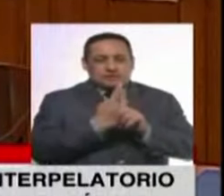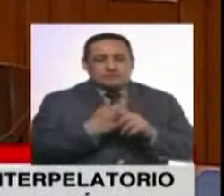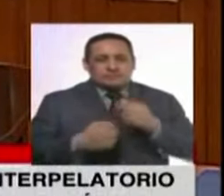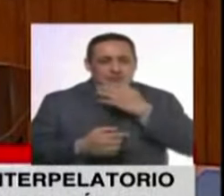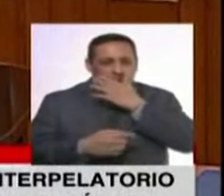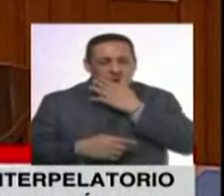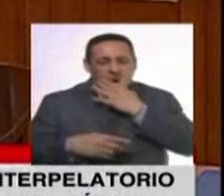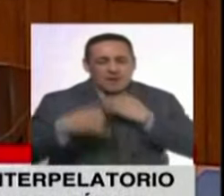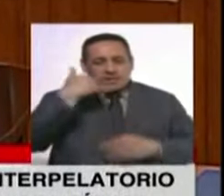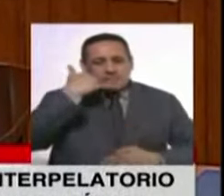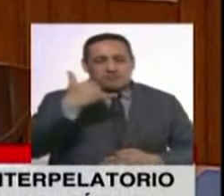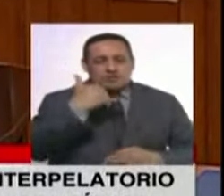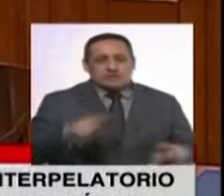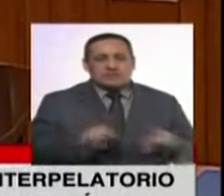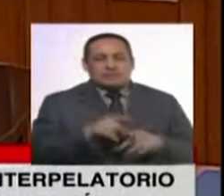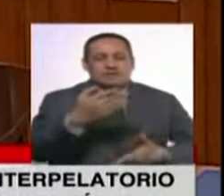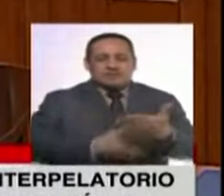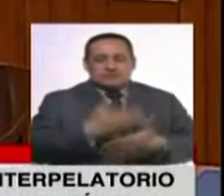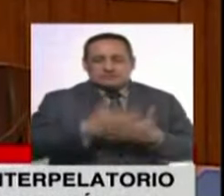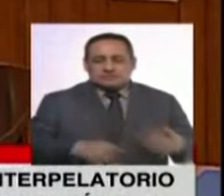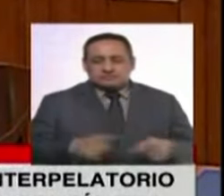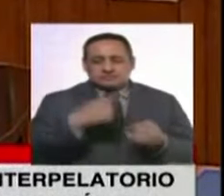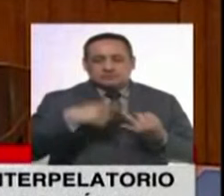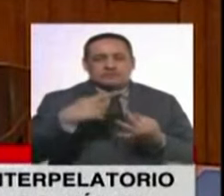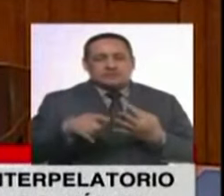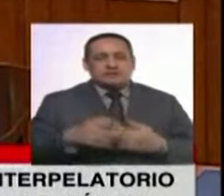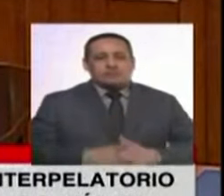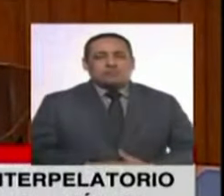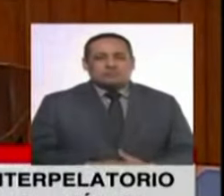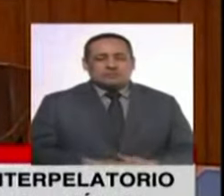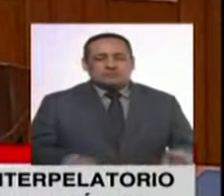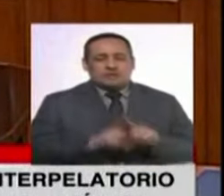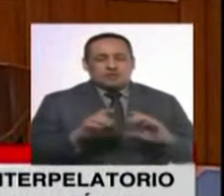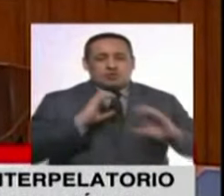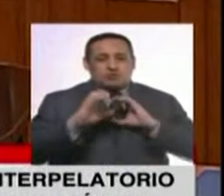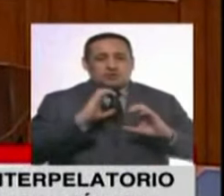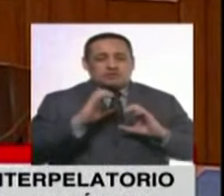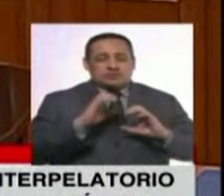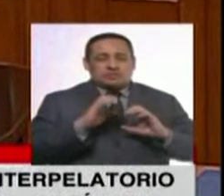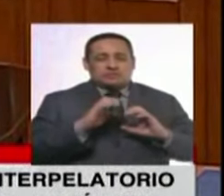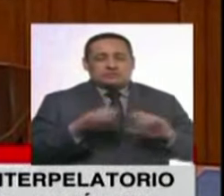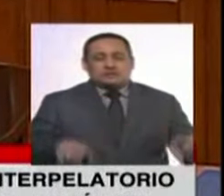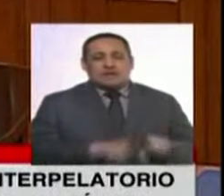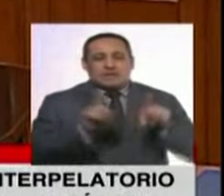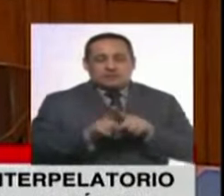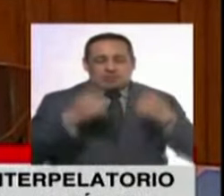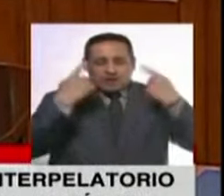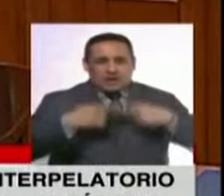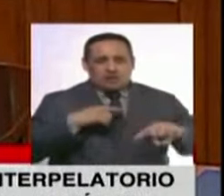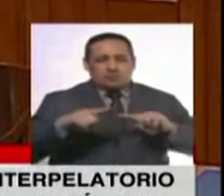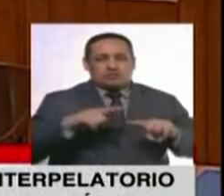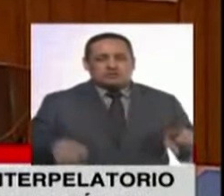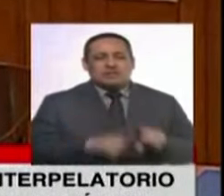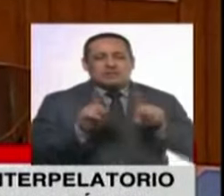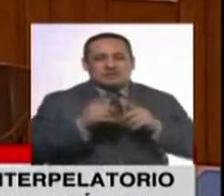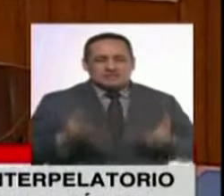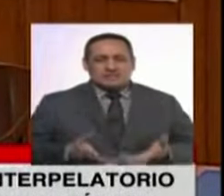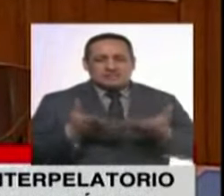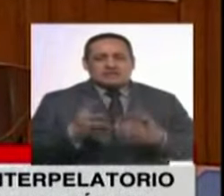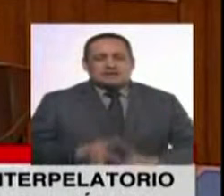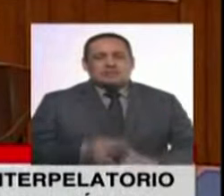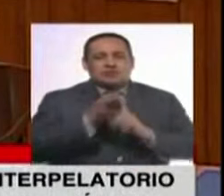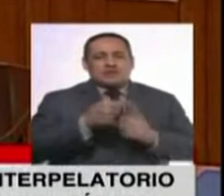telefónica documentada y otras en dicha comunicación es y coordinaciones se traslada